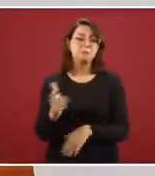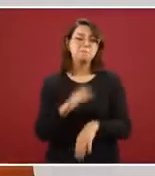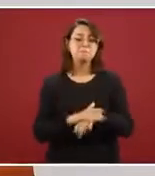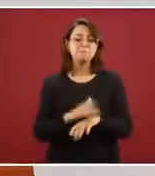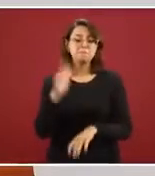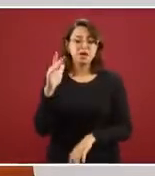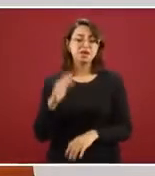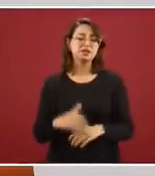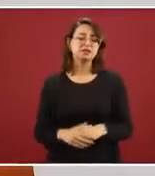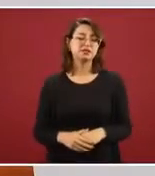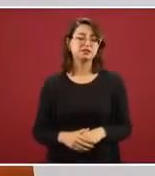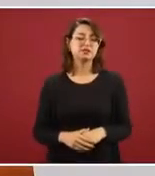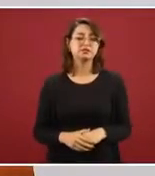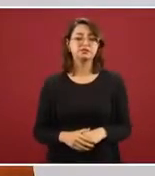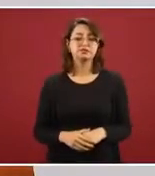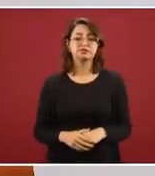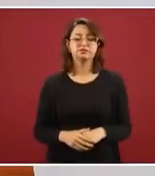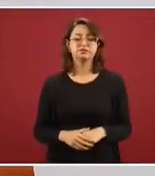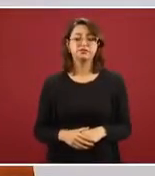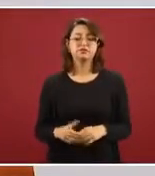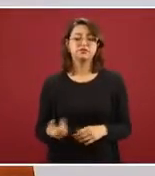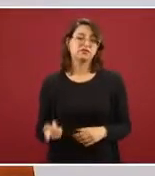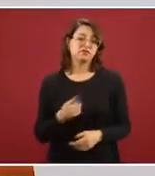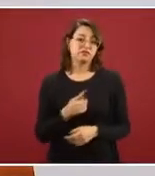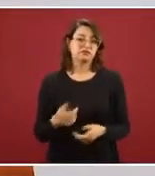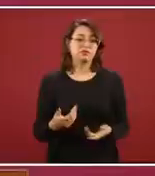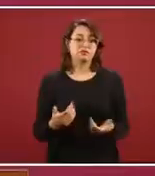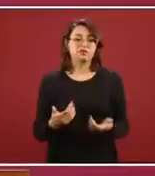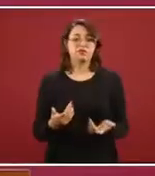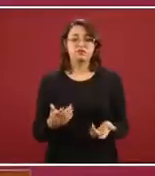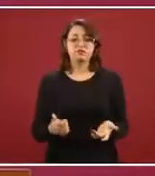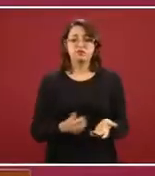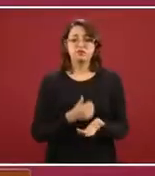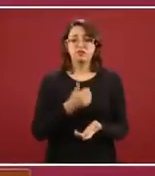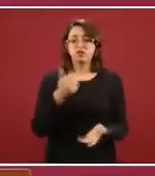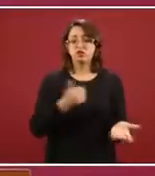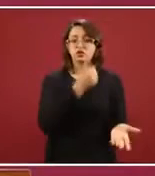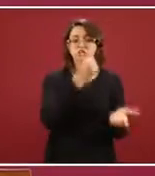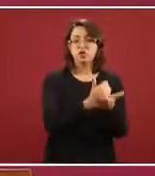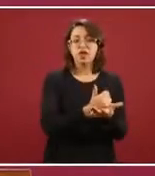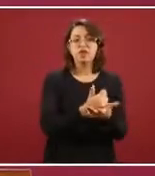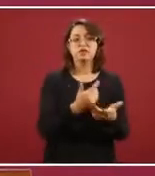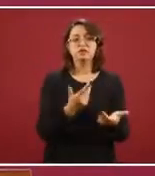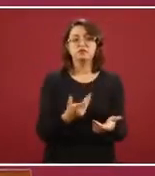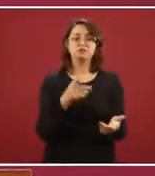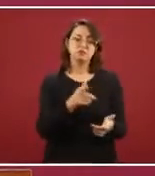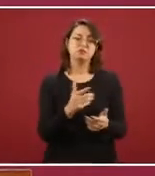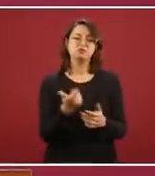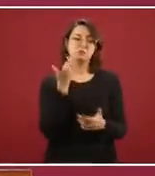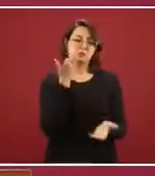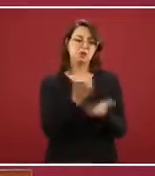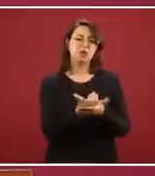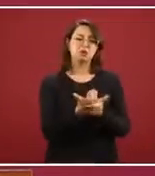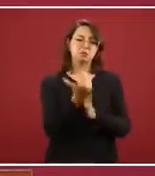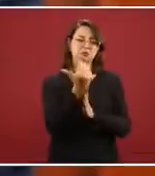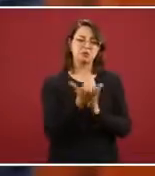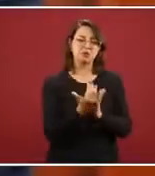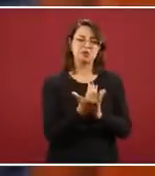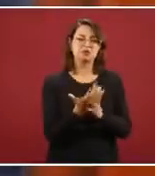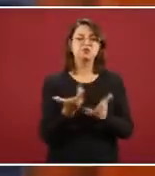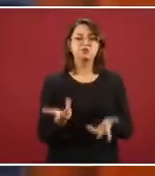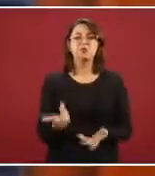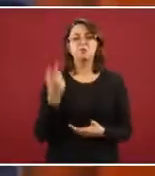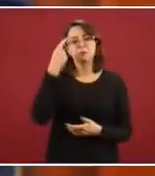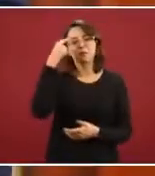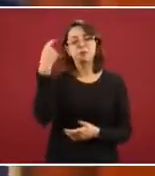que ganen más que los que están en las capitales de los estados en las ciudades con